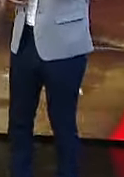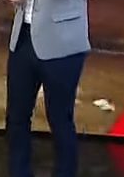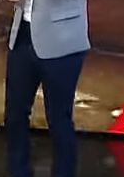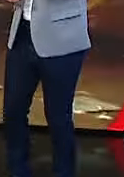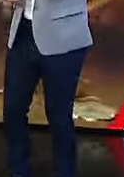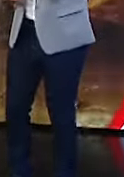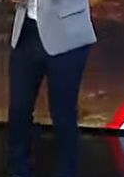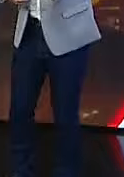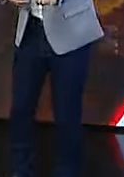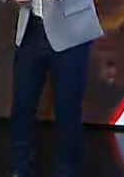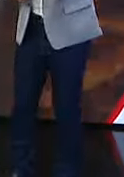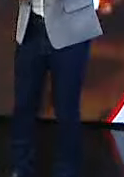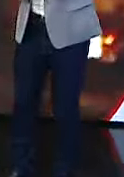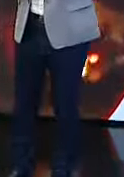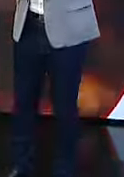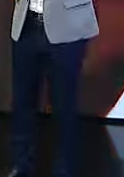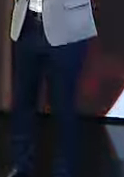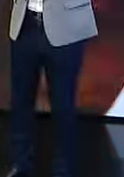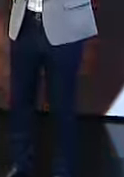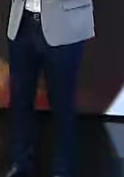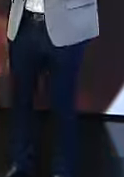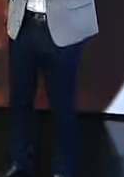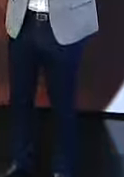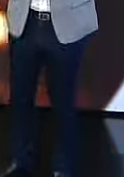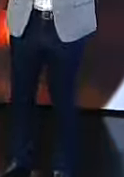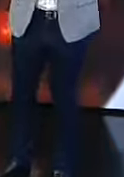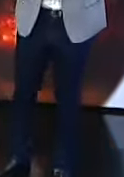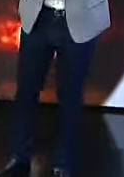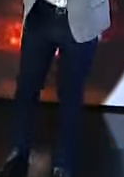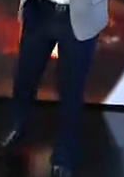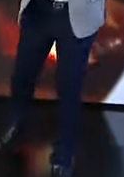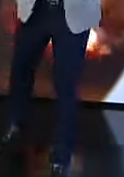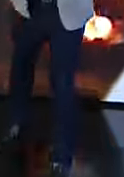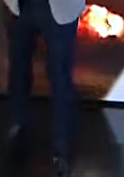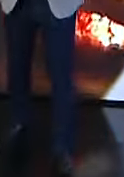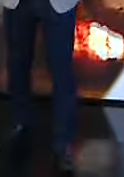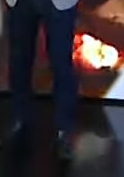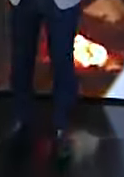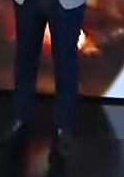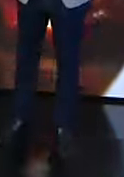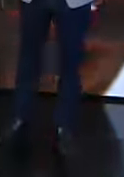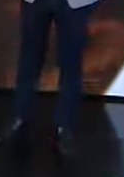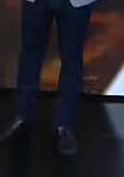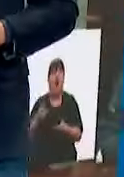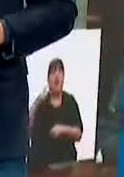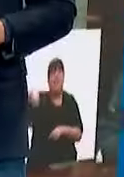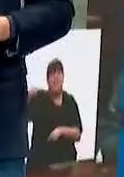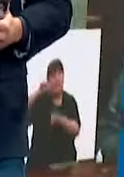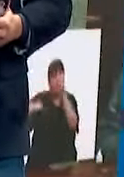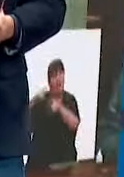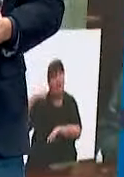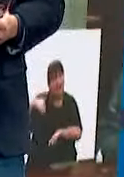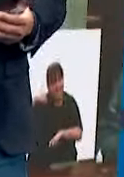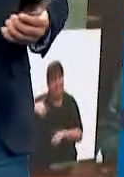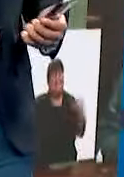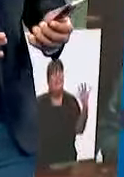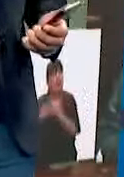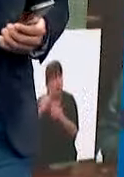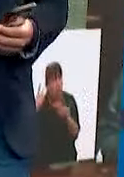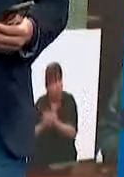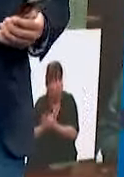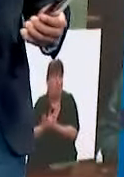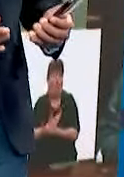esta delegación que hace al presidente del Congreso, el presidente puede decir, bueno, ahora creo un impuesto en esto, por ejemplo. Claro, tiene la facultad. A ver, después está la